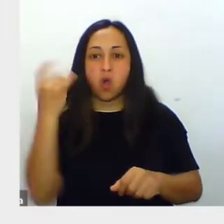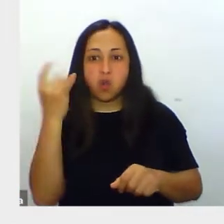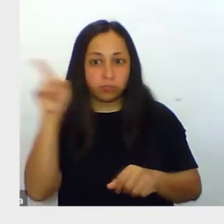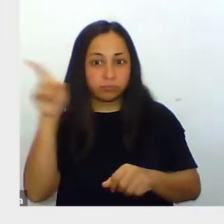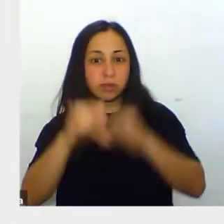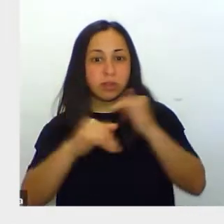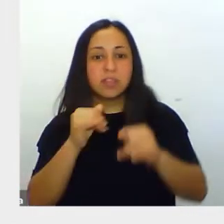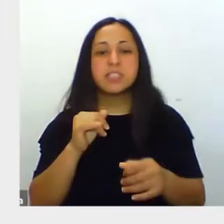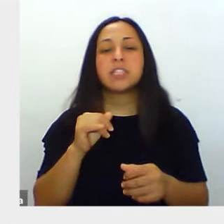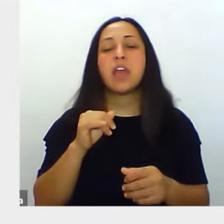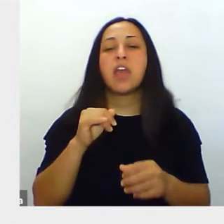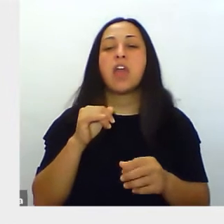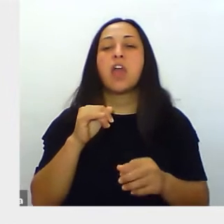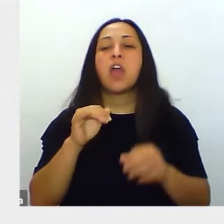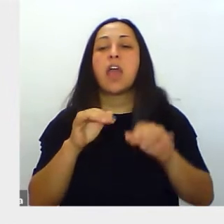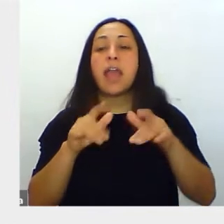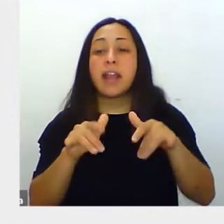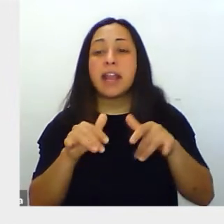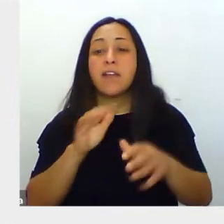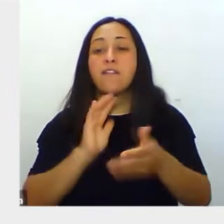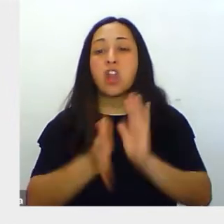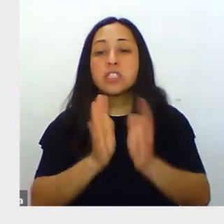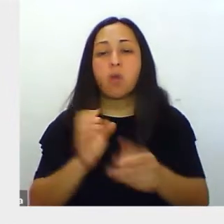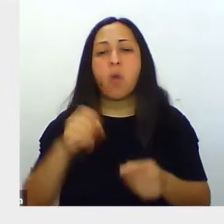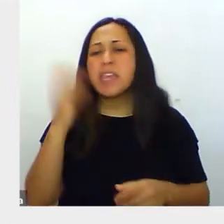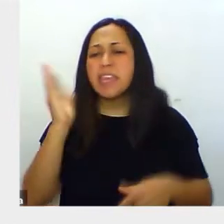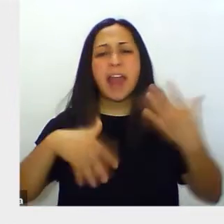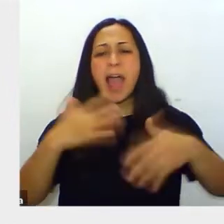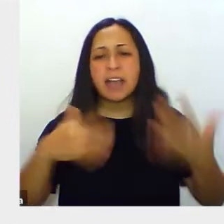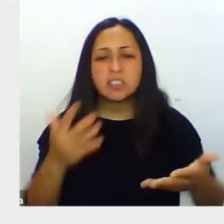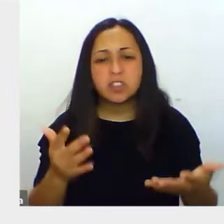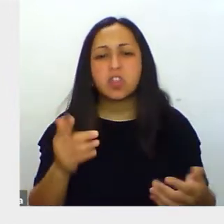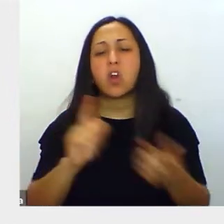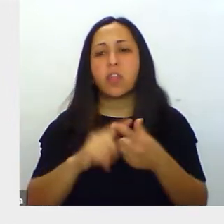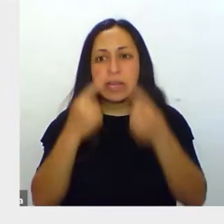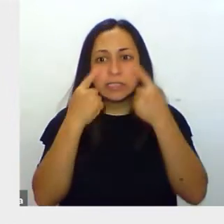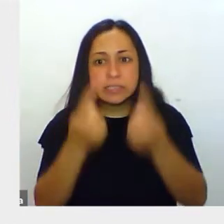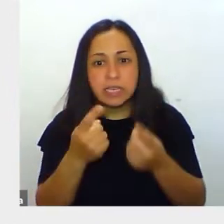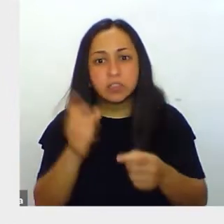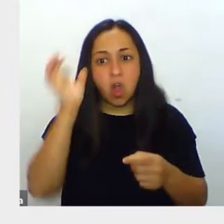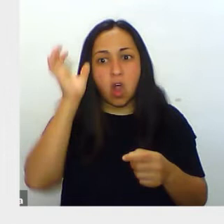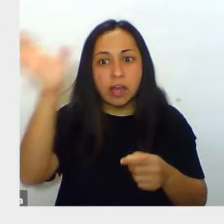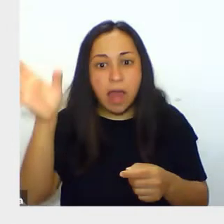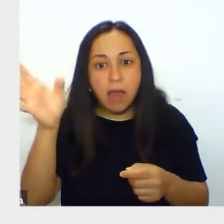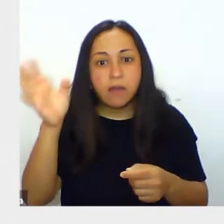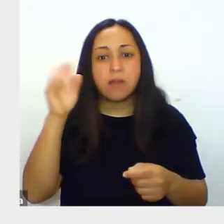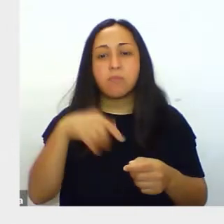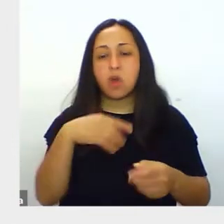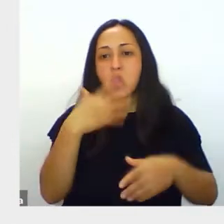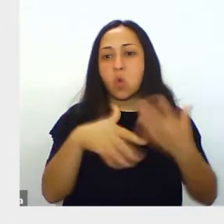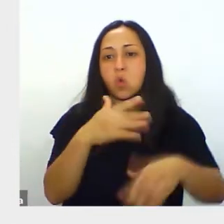violencia de género en línea es cualquier acto de violencia que se comete, se presta asistencia o se agrava en parte o totalmente por el uso